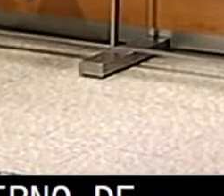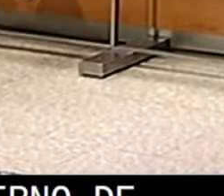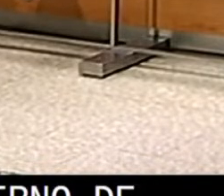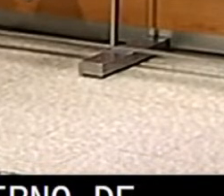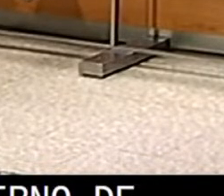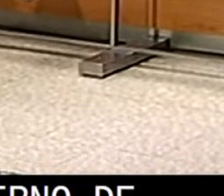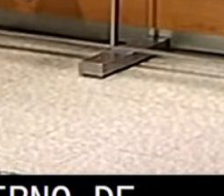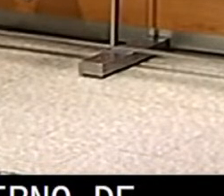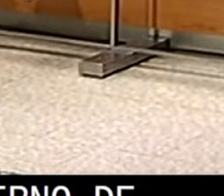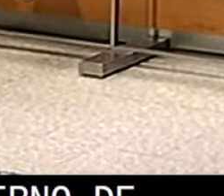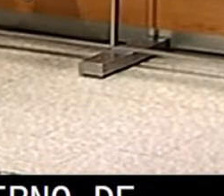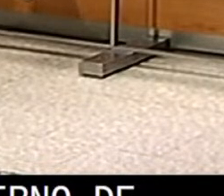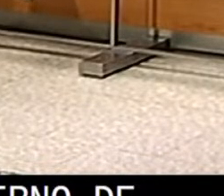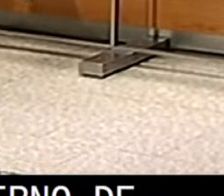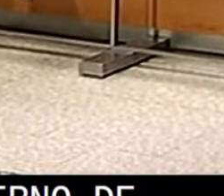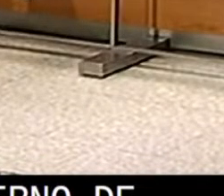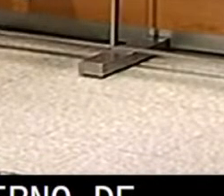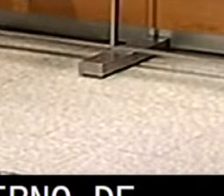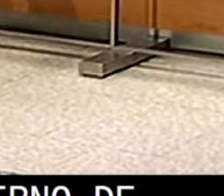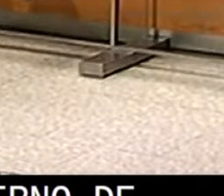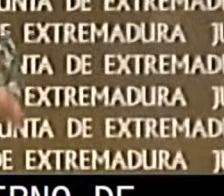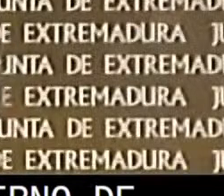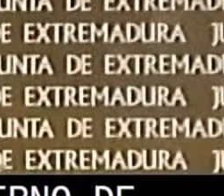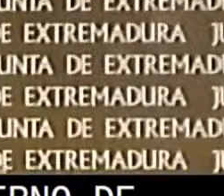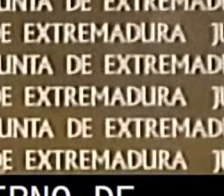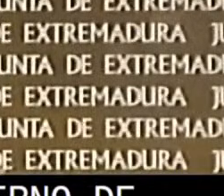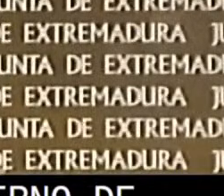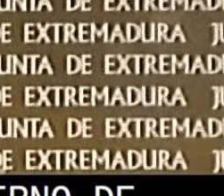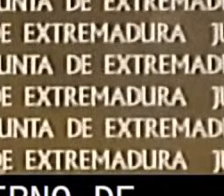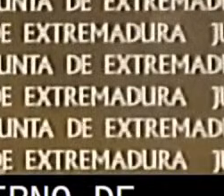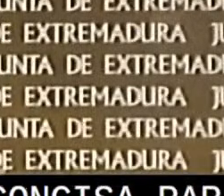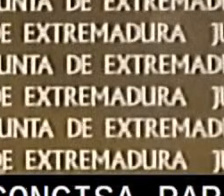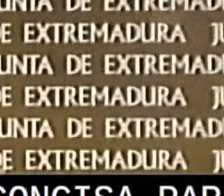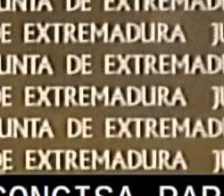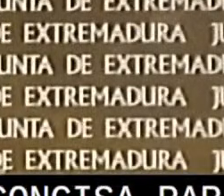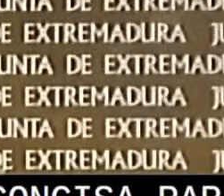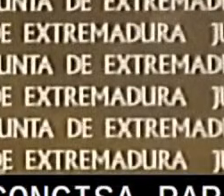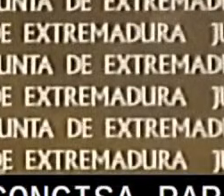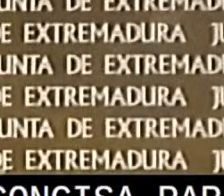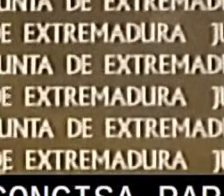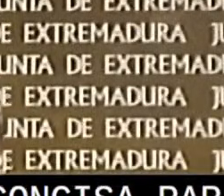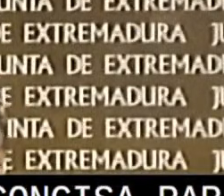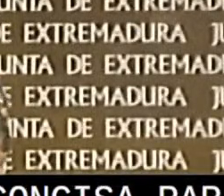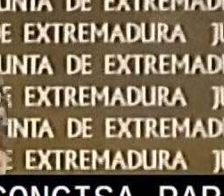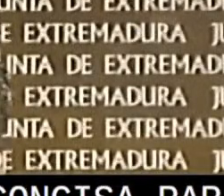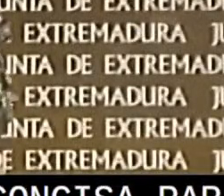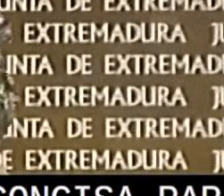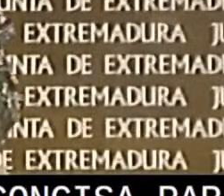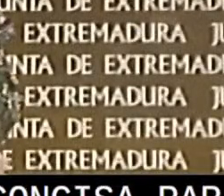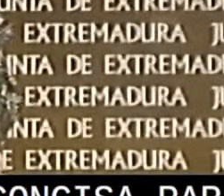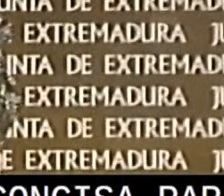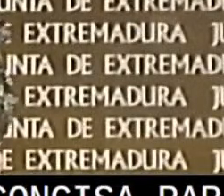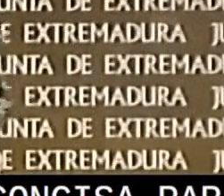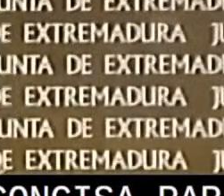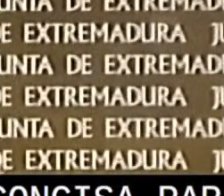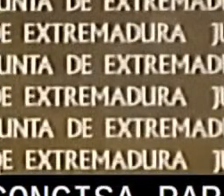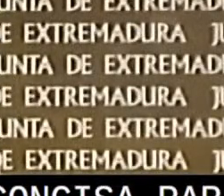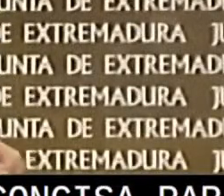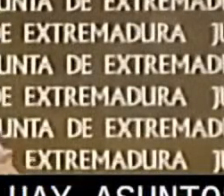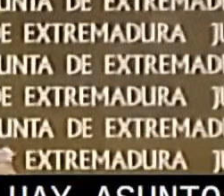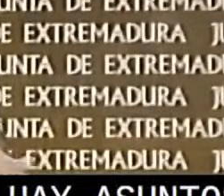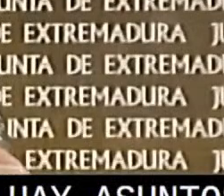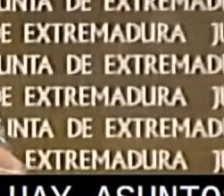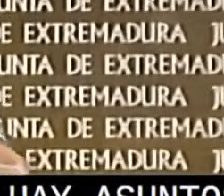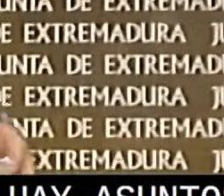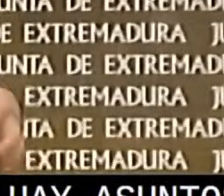es que intentaré ser breve y concisa para trasladarles en esta semana en la que sí hay asuntos